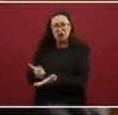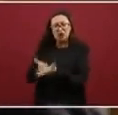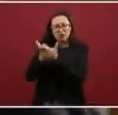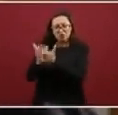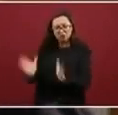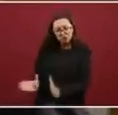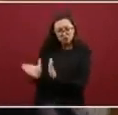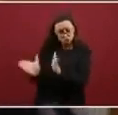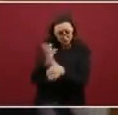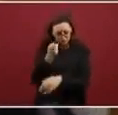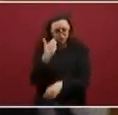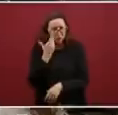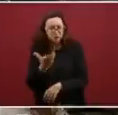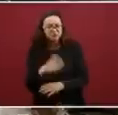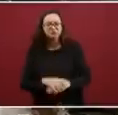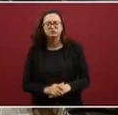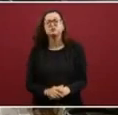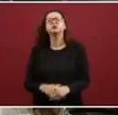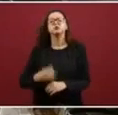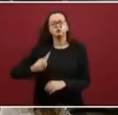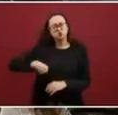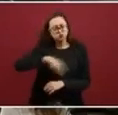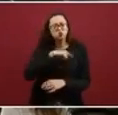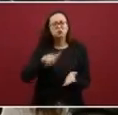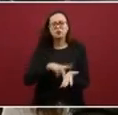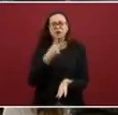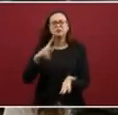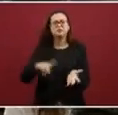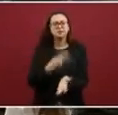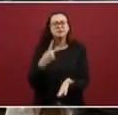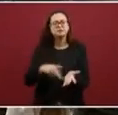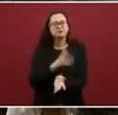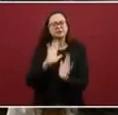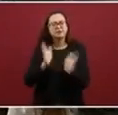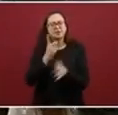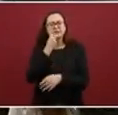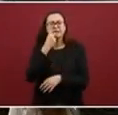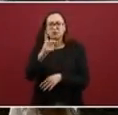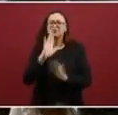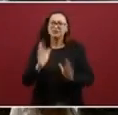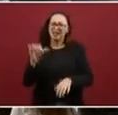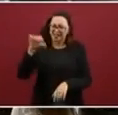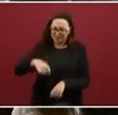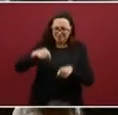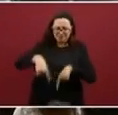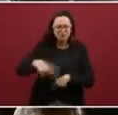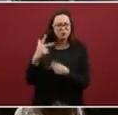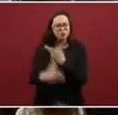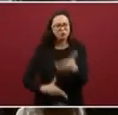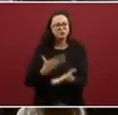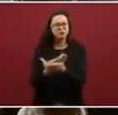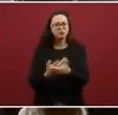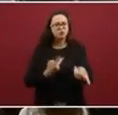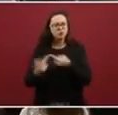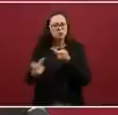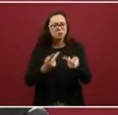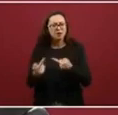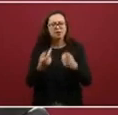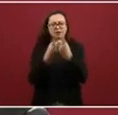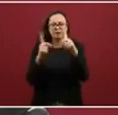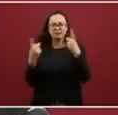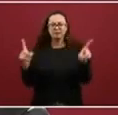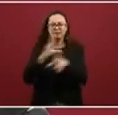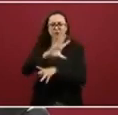insistido en ello, presentamos, como ya lo hemos referido, aquí mismo se presentó el Plan de Desarrollo Integral. Se reitera